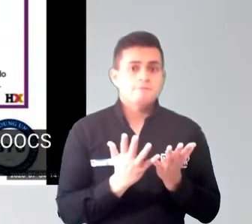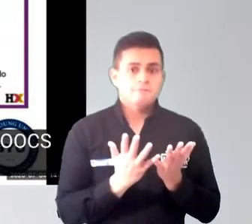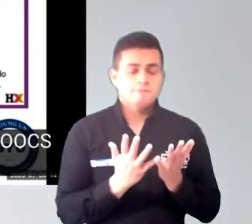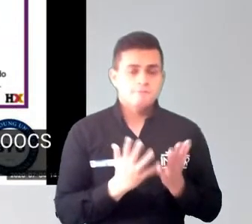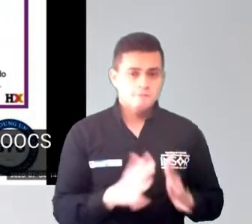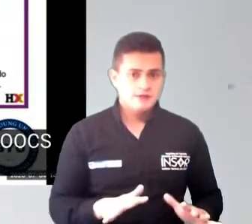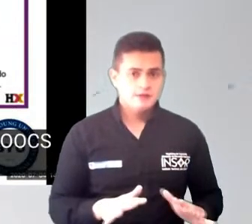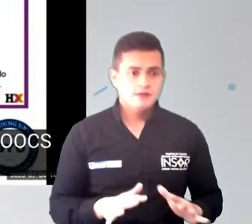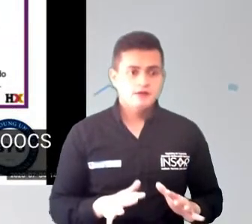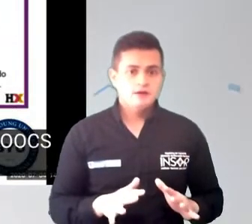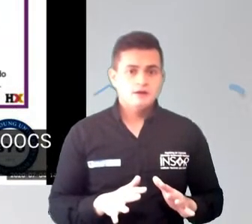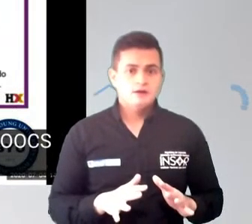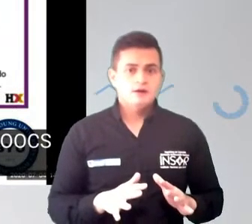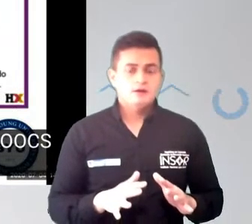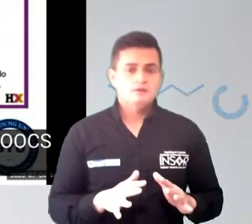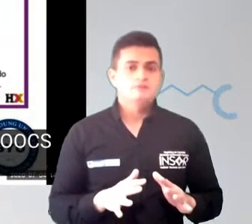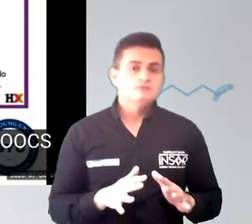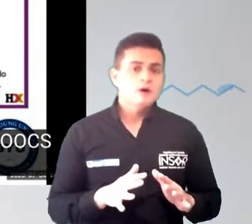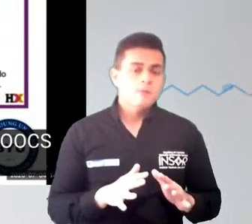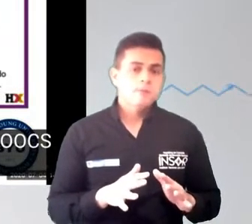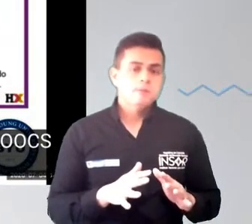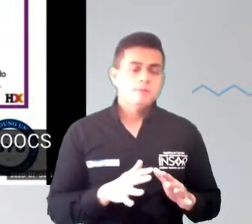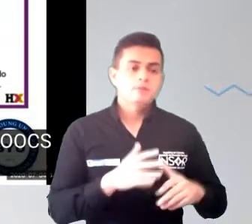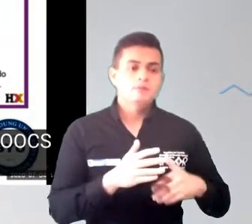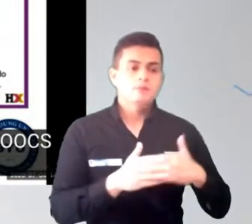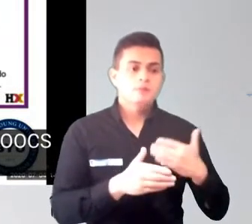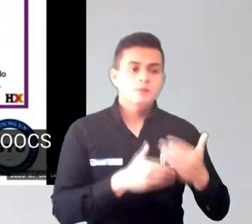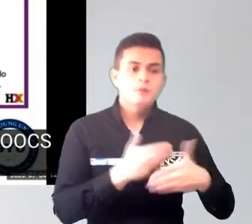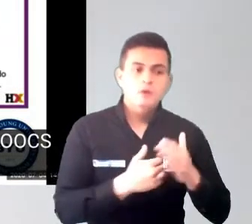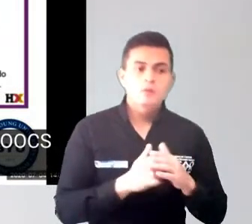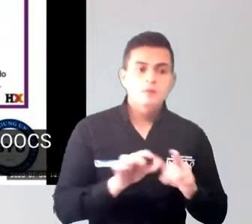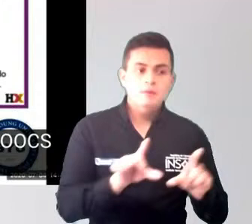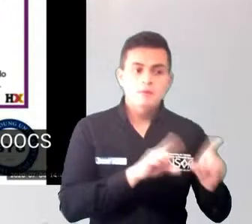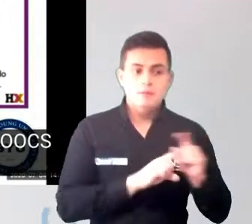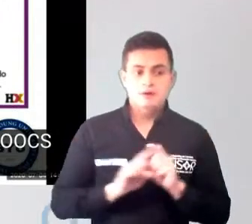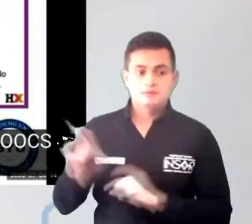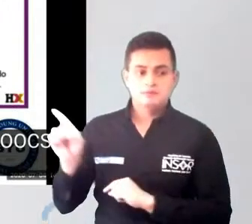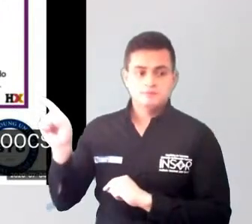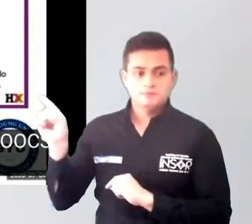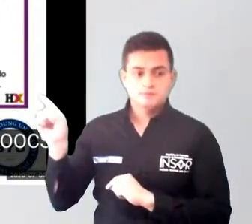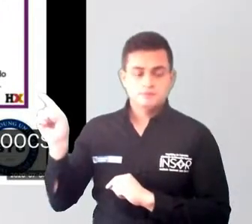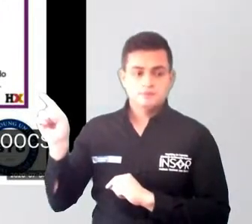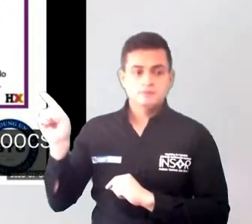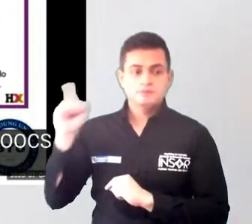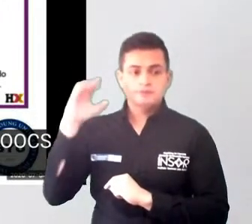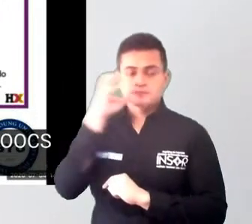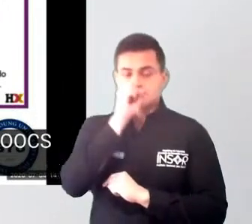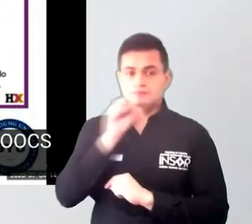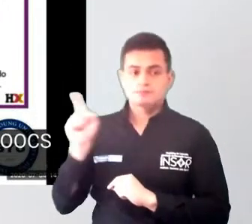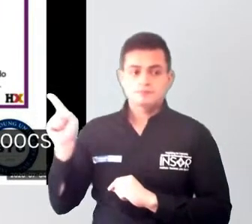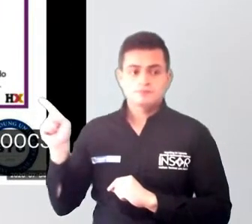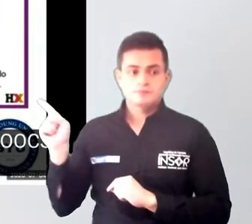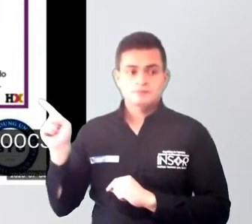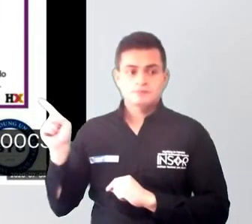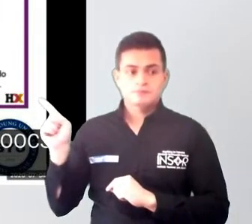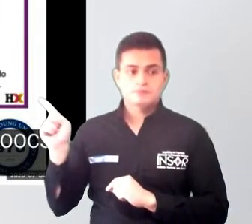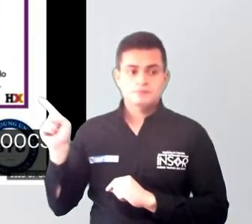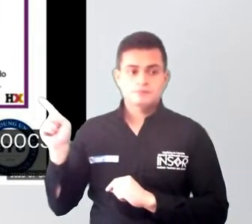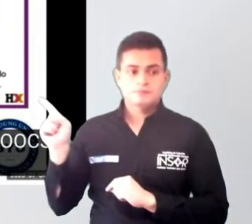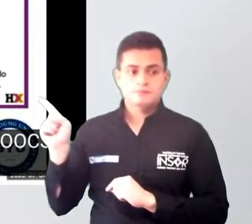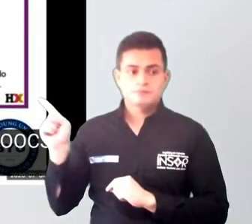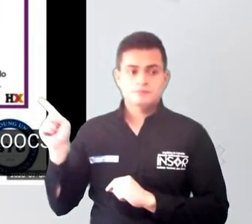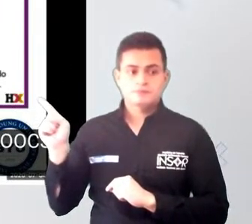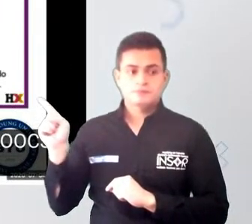se tiene una consideración. Si ven esta tabla a su mano izquierda, miren la